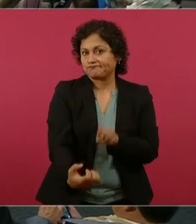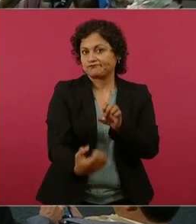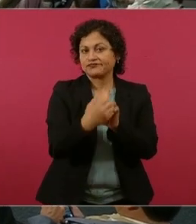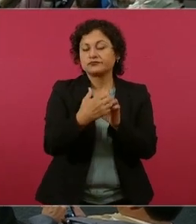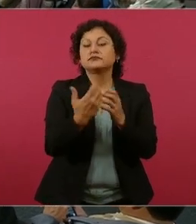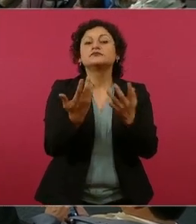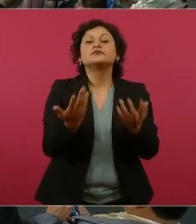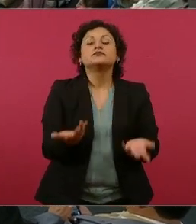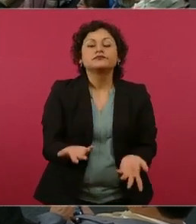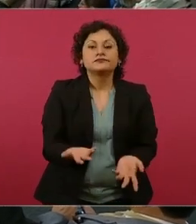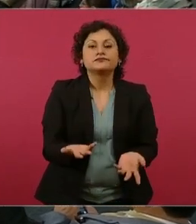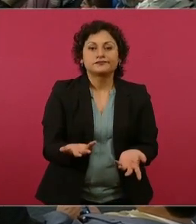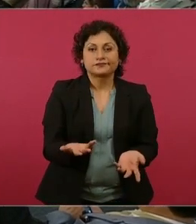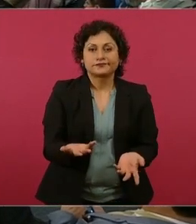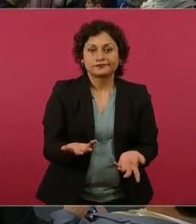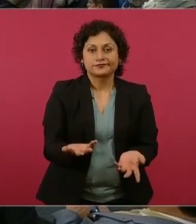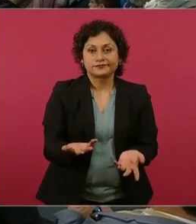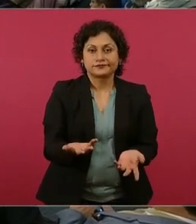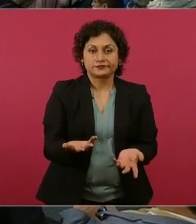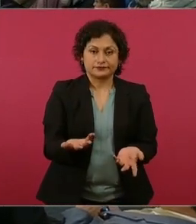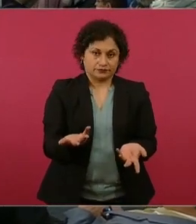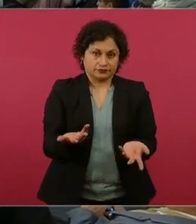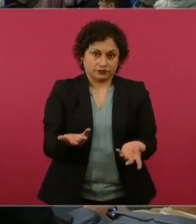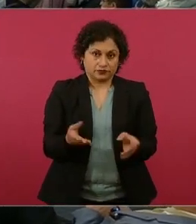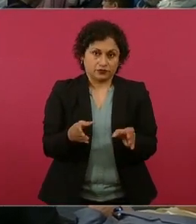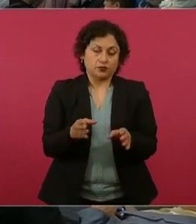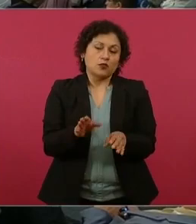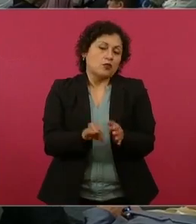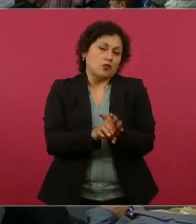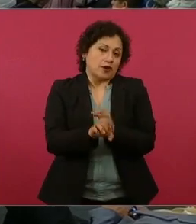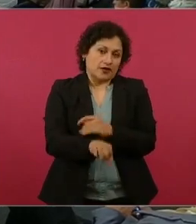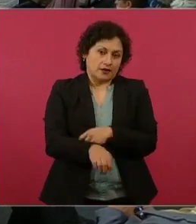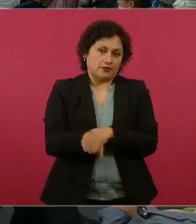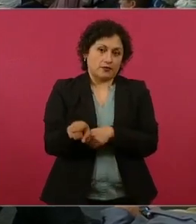Entonces, cuando se lleva a cabo un proceso químico,